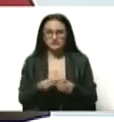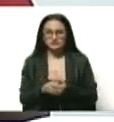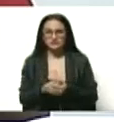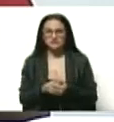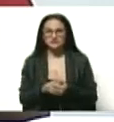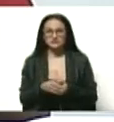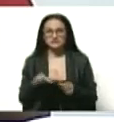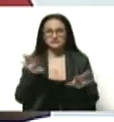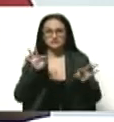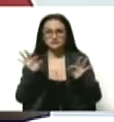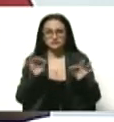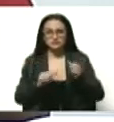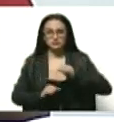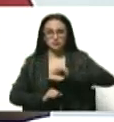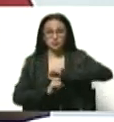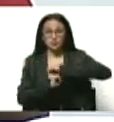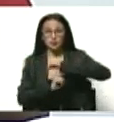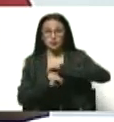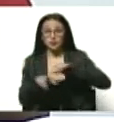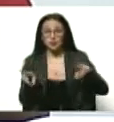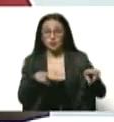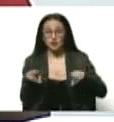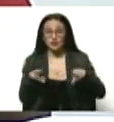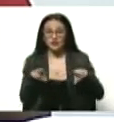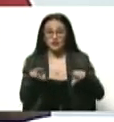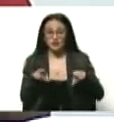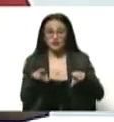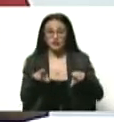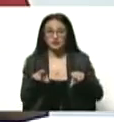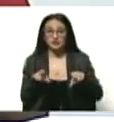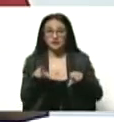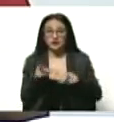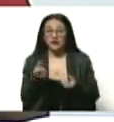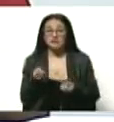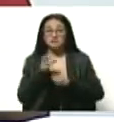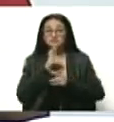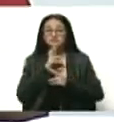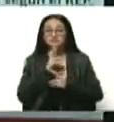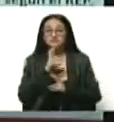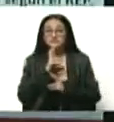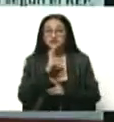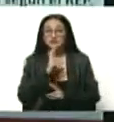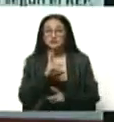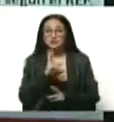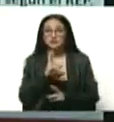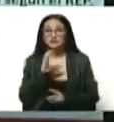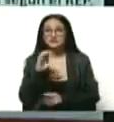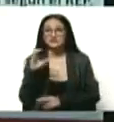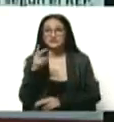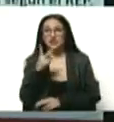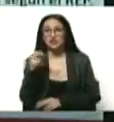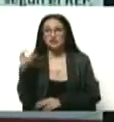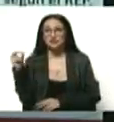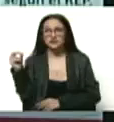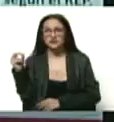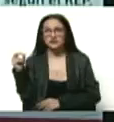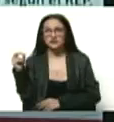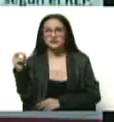seleccionar al propulsor de coordinador, que es el que va a transmitir los resultados al CC200, que pedimos que esto se haga